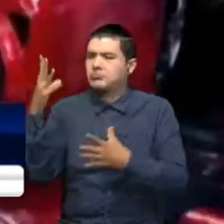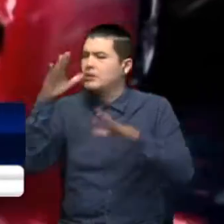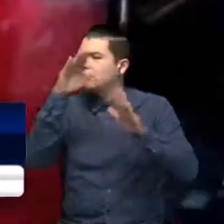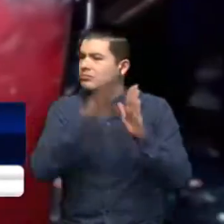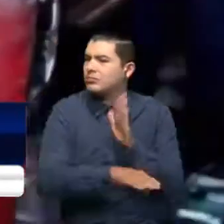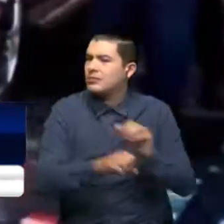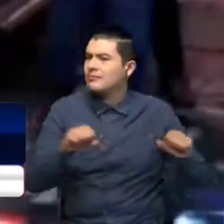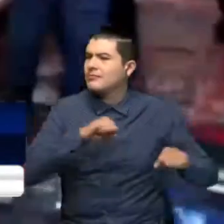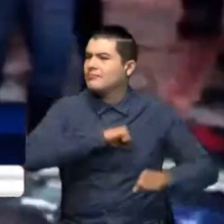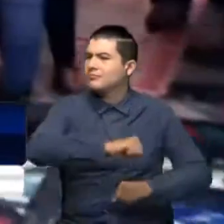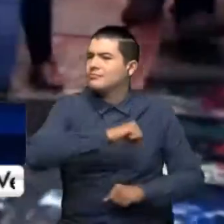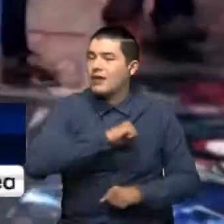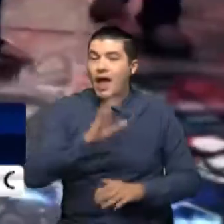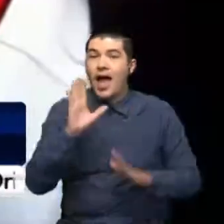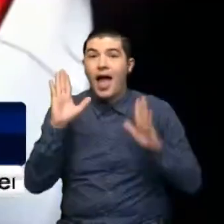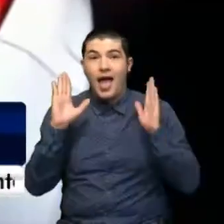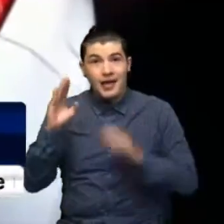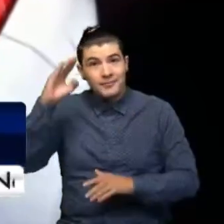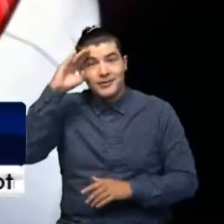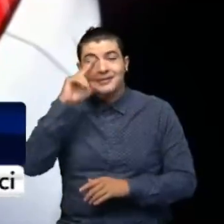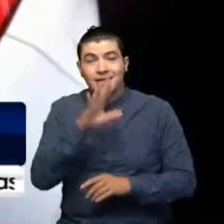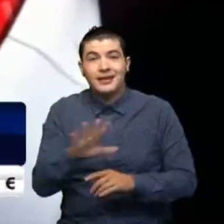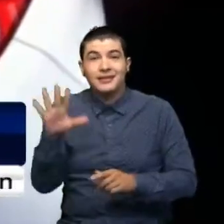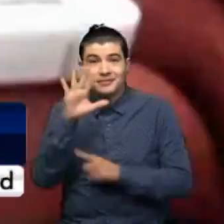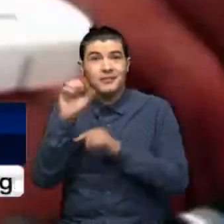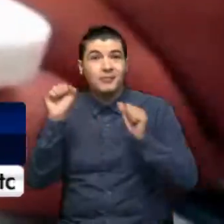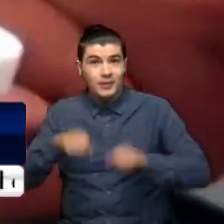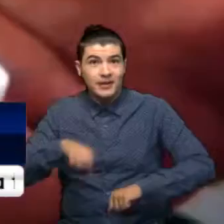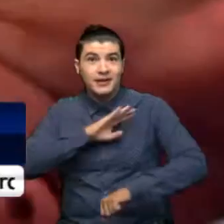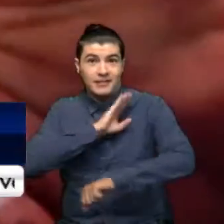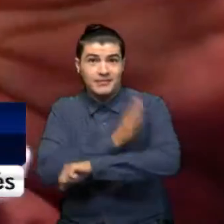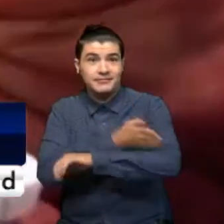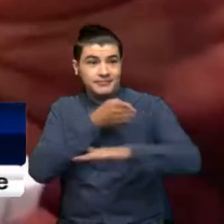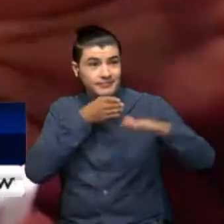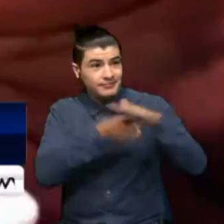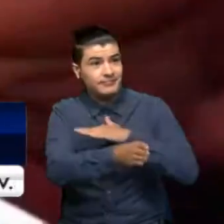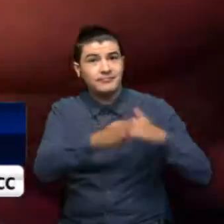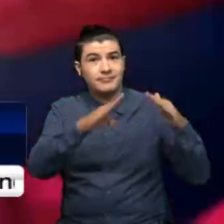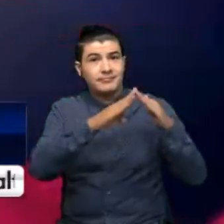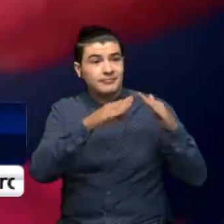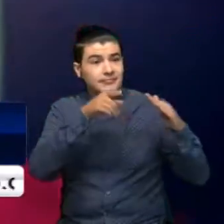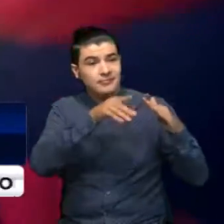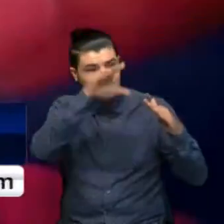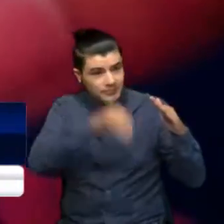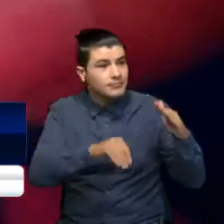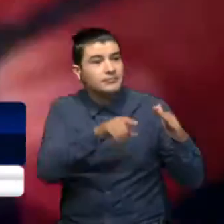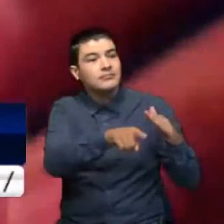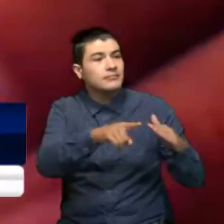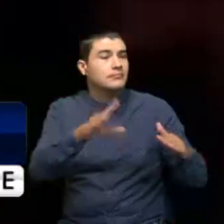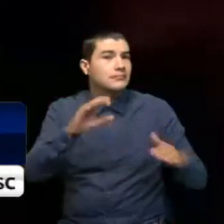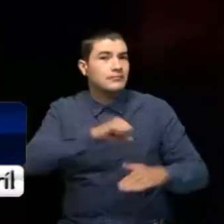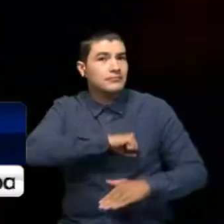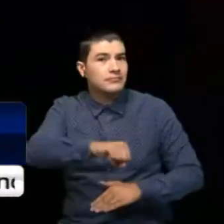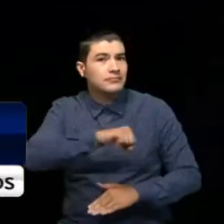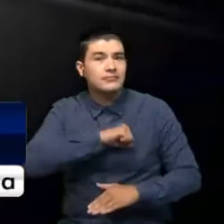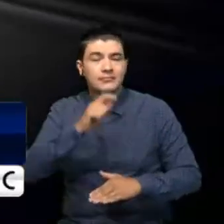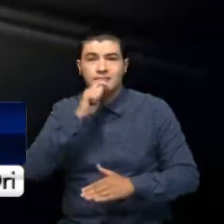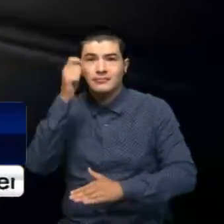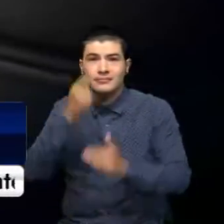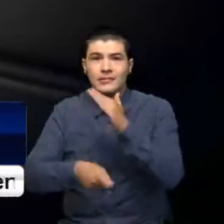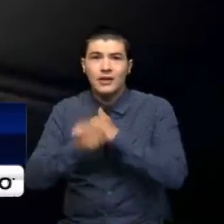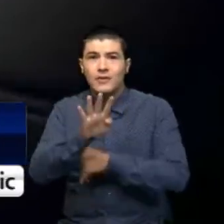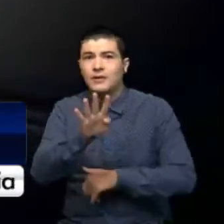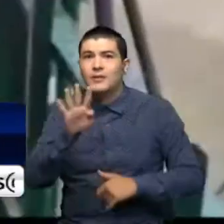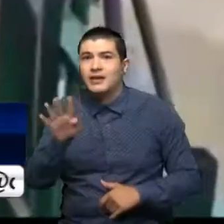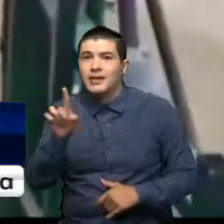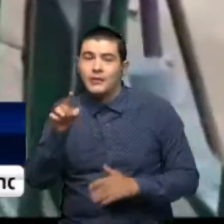ellos estarán autorizados para ingresar y apagar su equipo de sonido y poner una multa de 441 mil pesos tenga en cuenta las recomendaciones